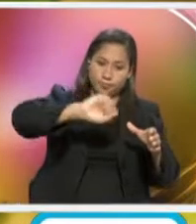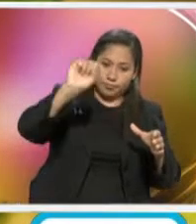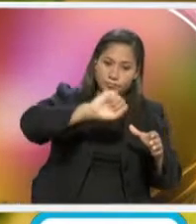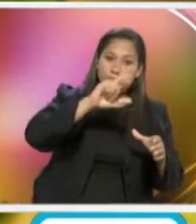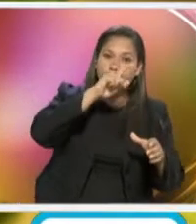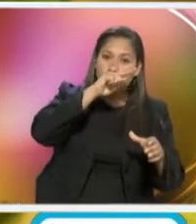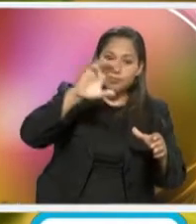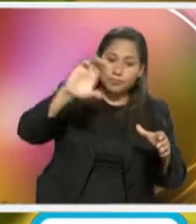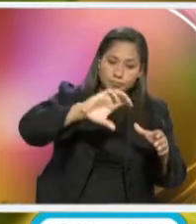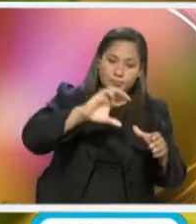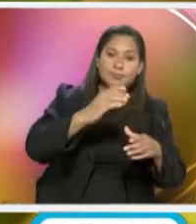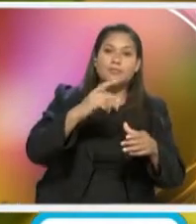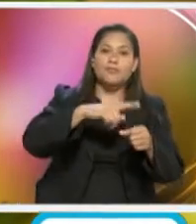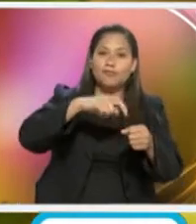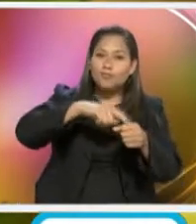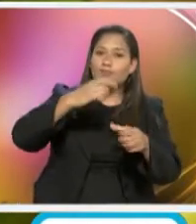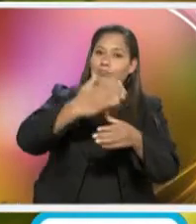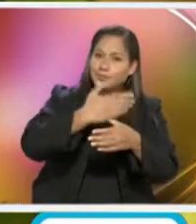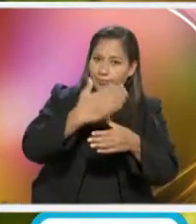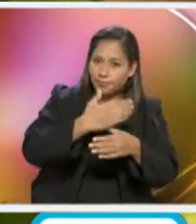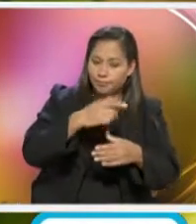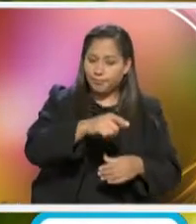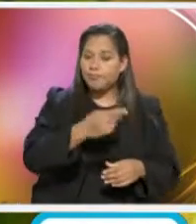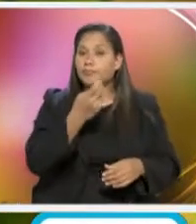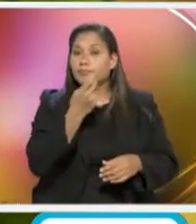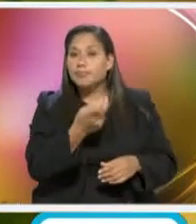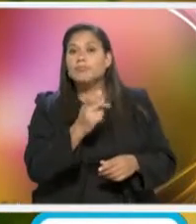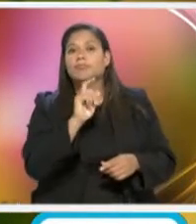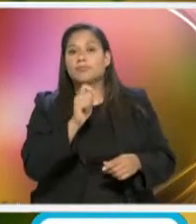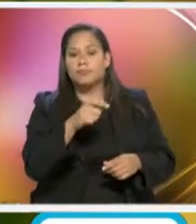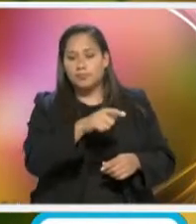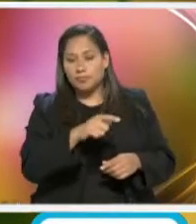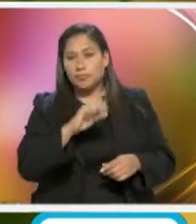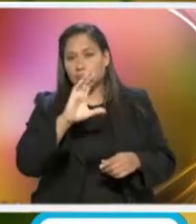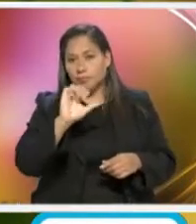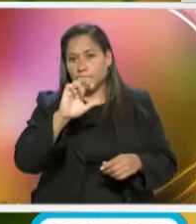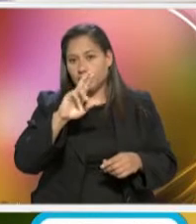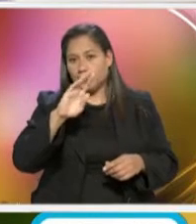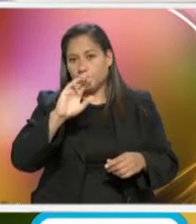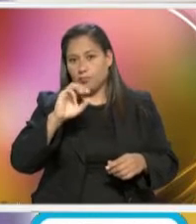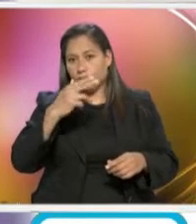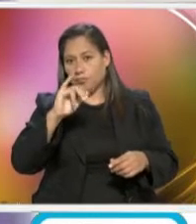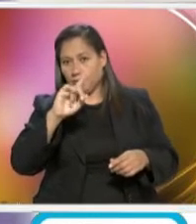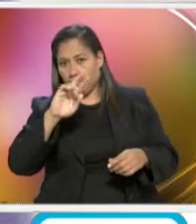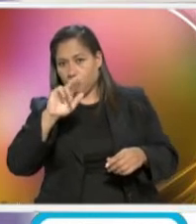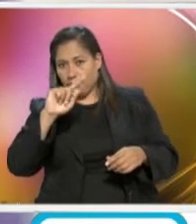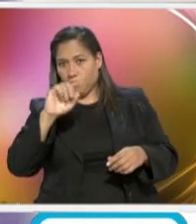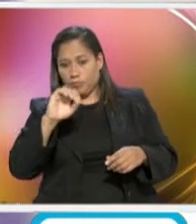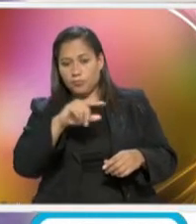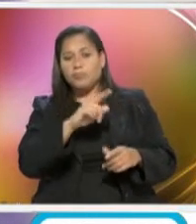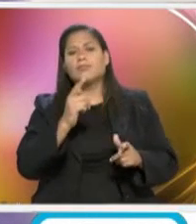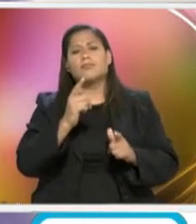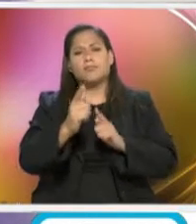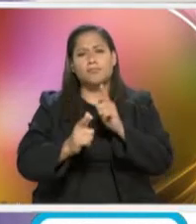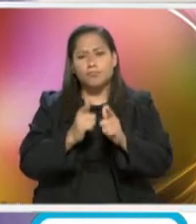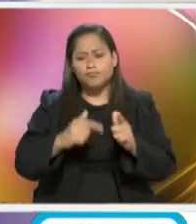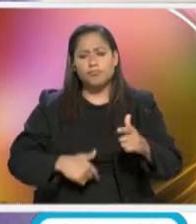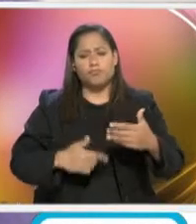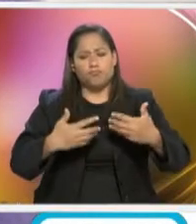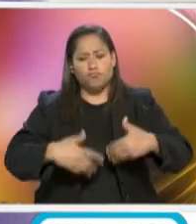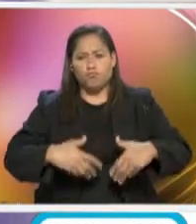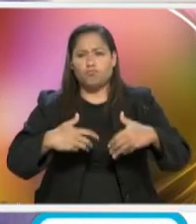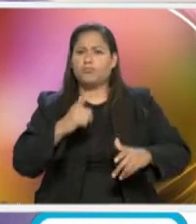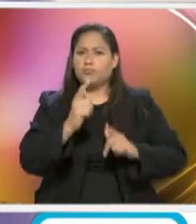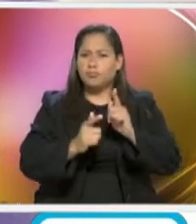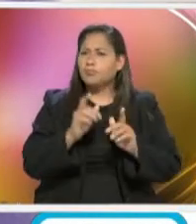integrales. Los cereales integrales lo que tienen son carbohidratos complejos que son de lenta absorción. Esto ¿Cuáles va- son esos ¿cuáles?